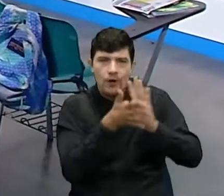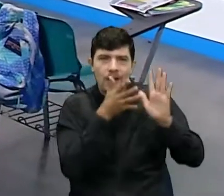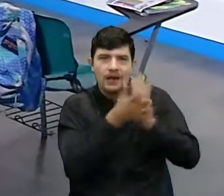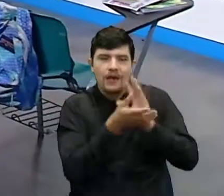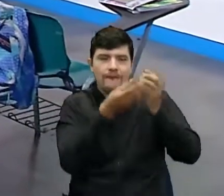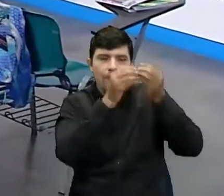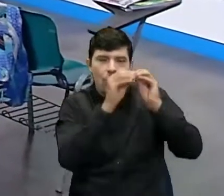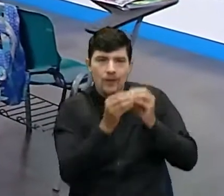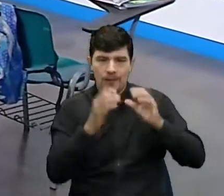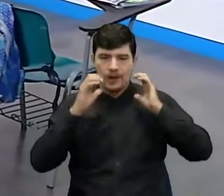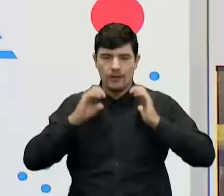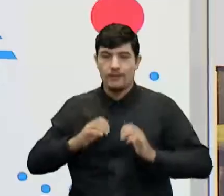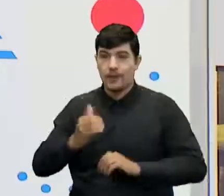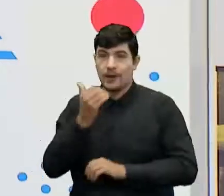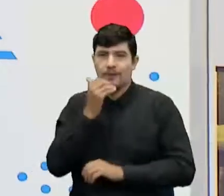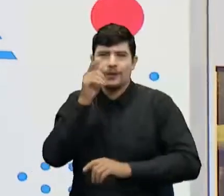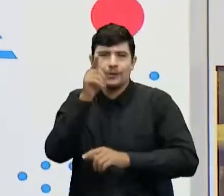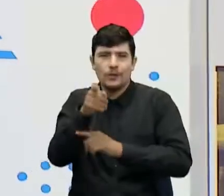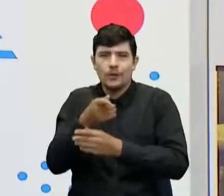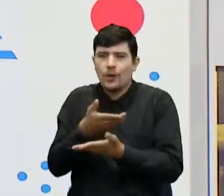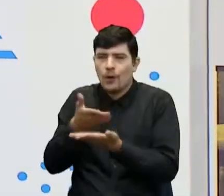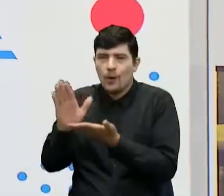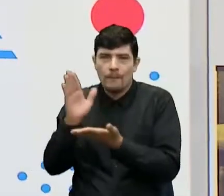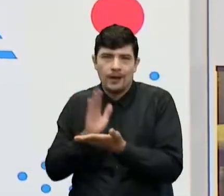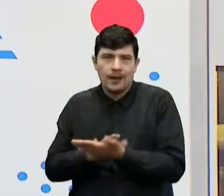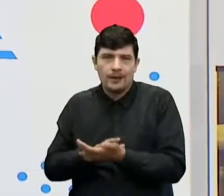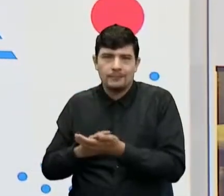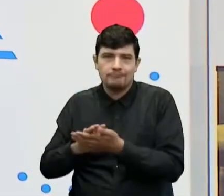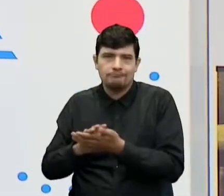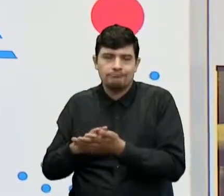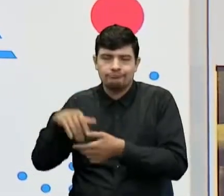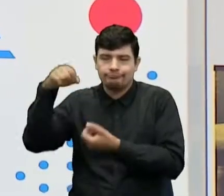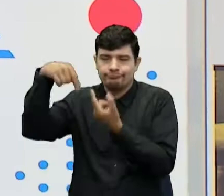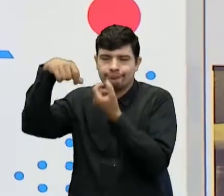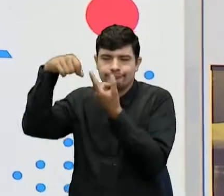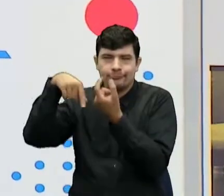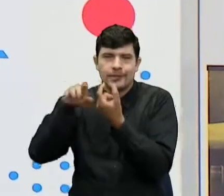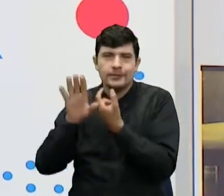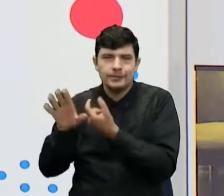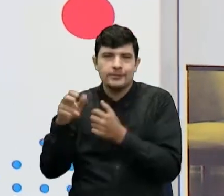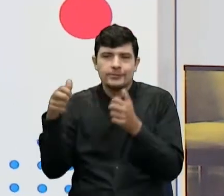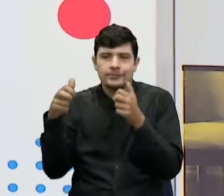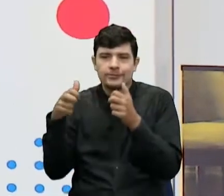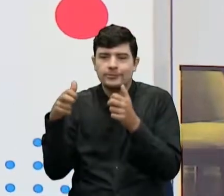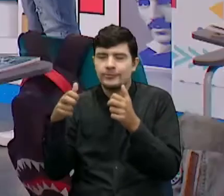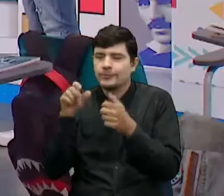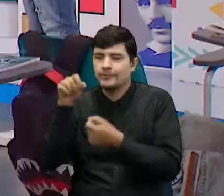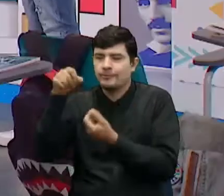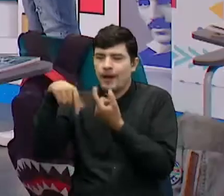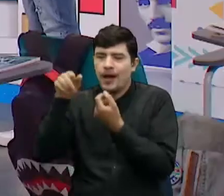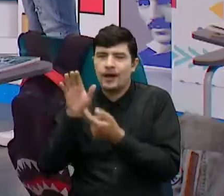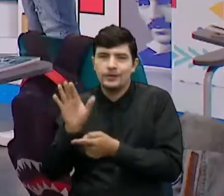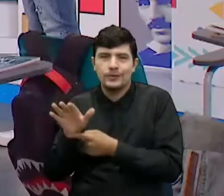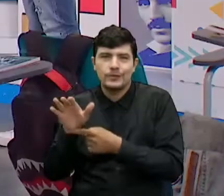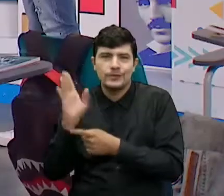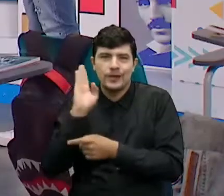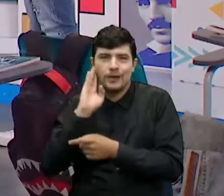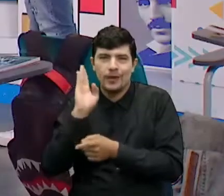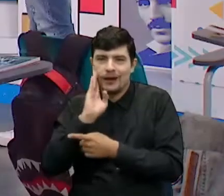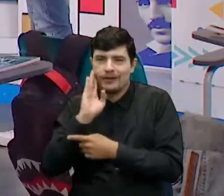O por ejemplo Cuando compras un plan De celular Sí Entonces en el plan Te dice No, es que el plan Trae tantos minutos Tantos mensajes